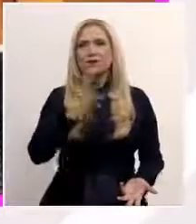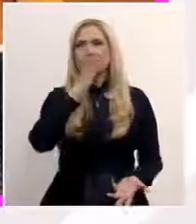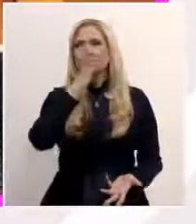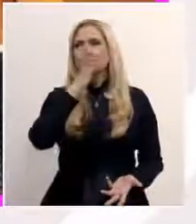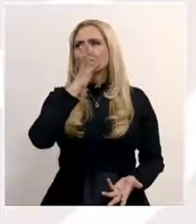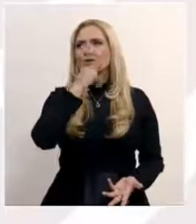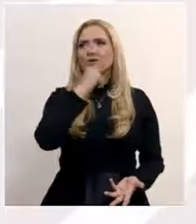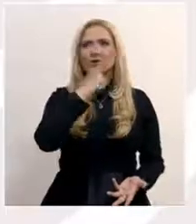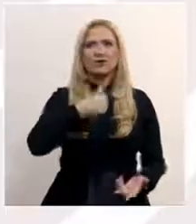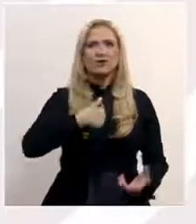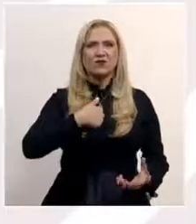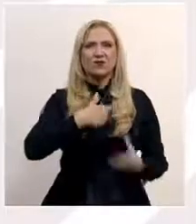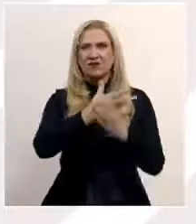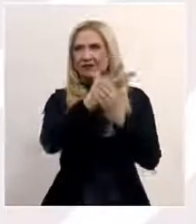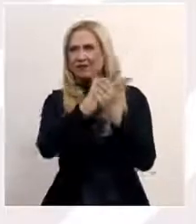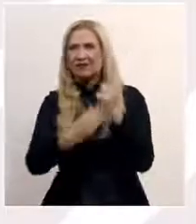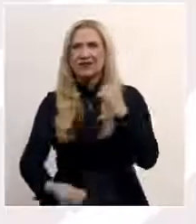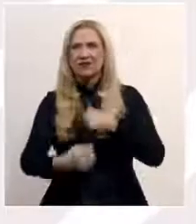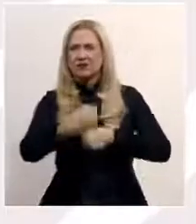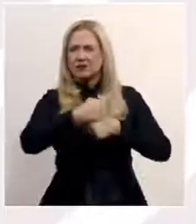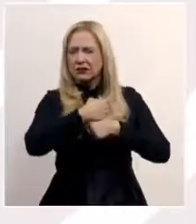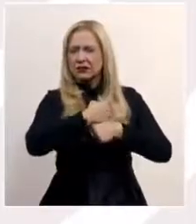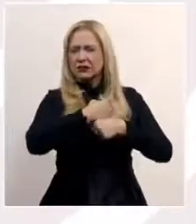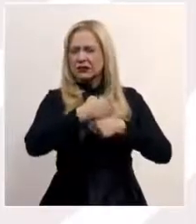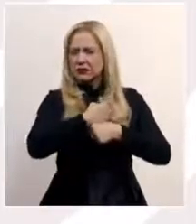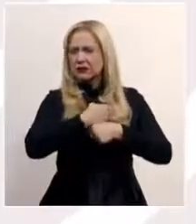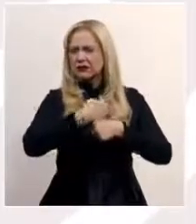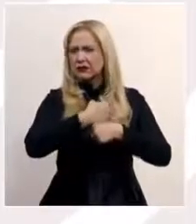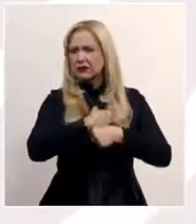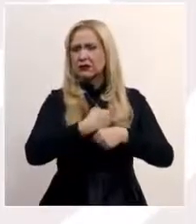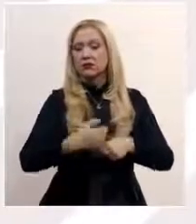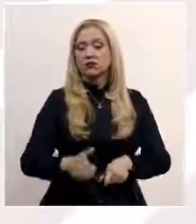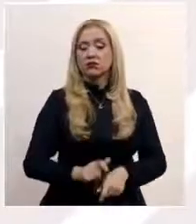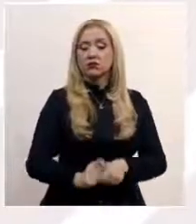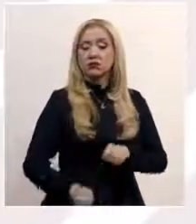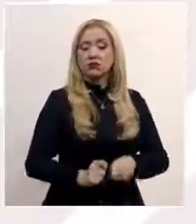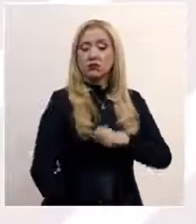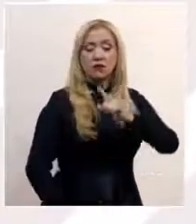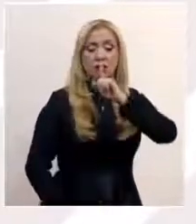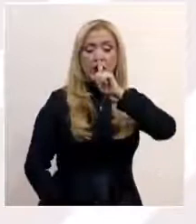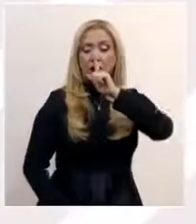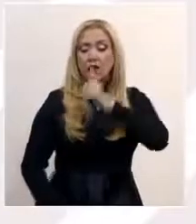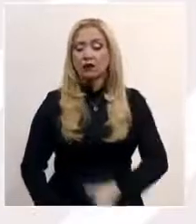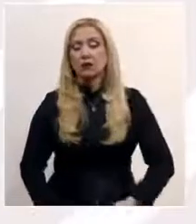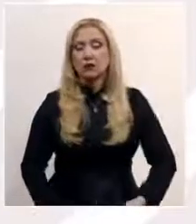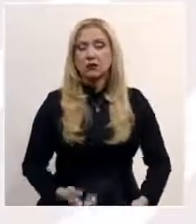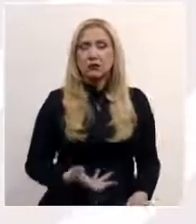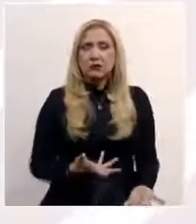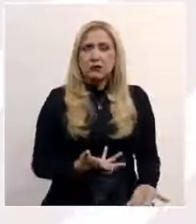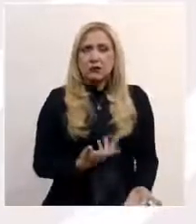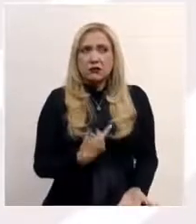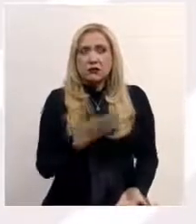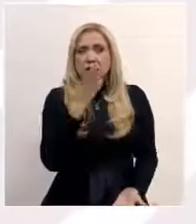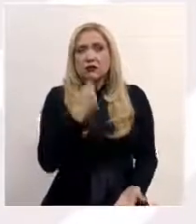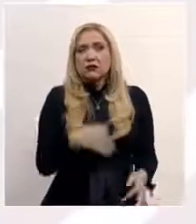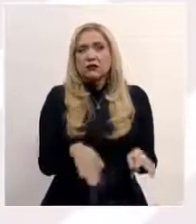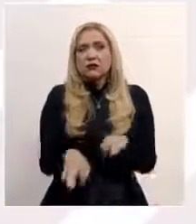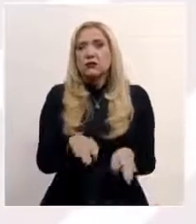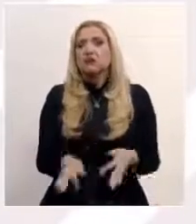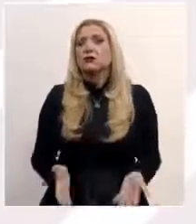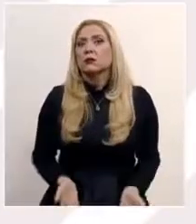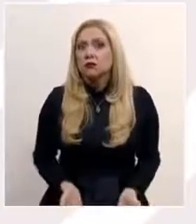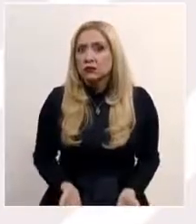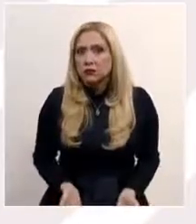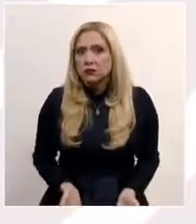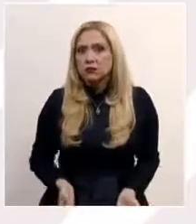y someterse a esta pareja, ¿no? Porque no tiene ingresos propios, ¿no? El hecho de que una mujer no pueda